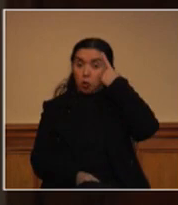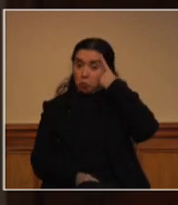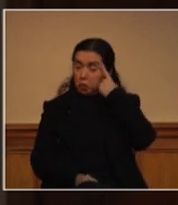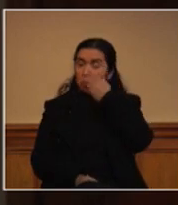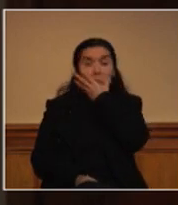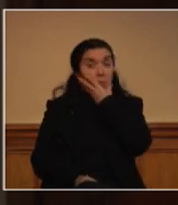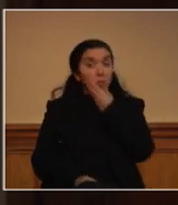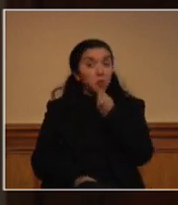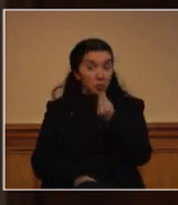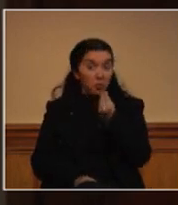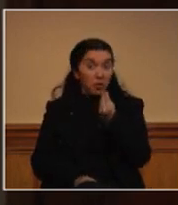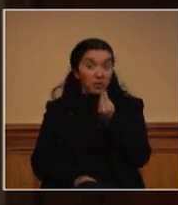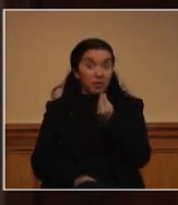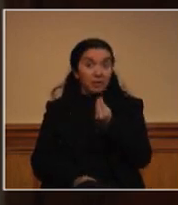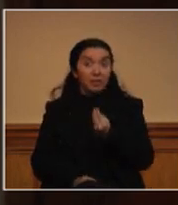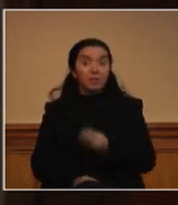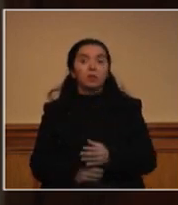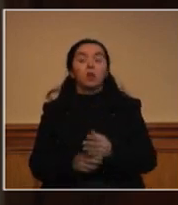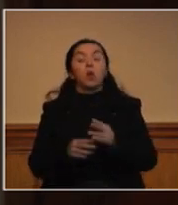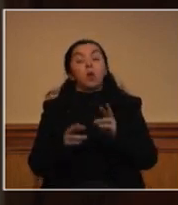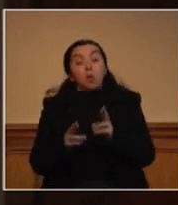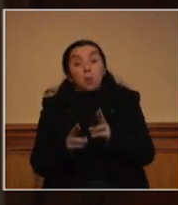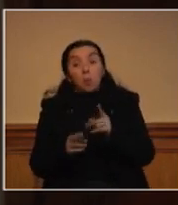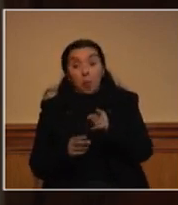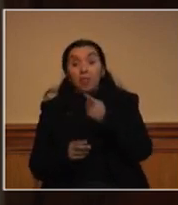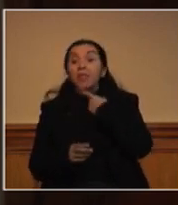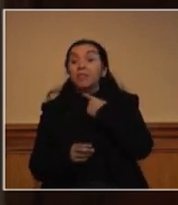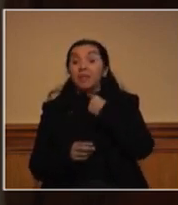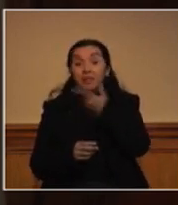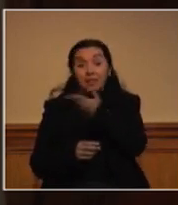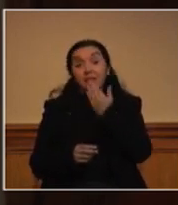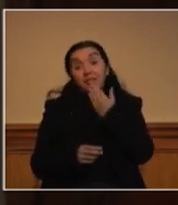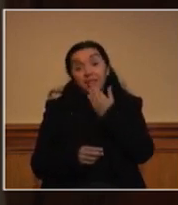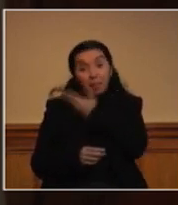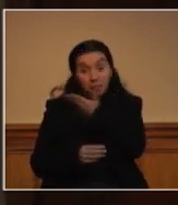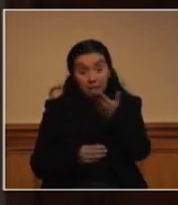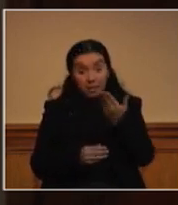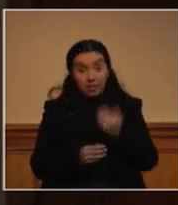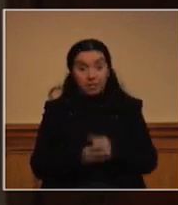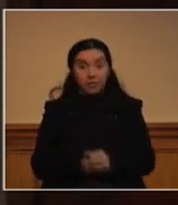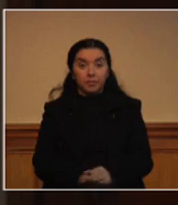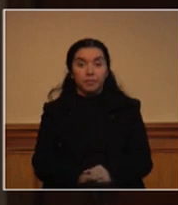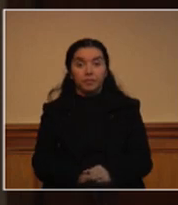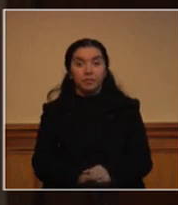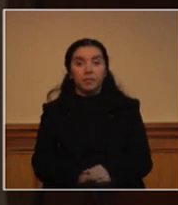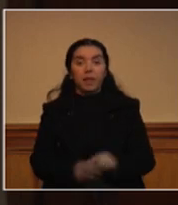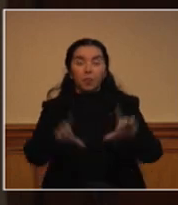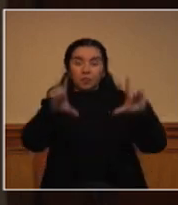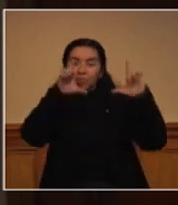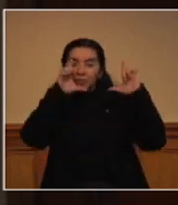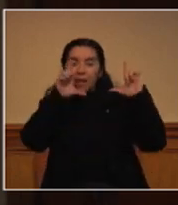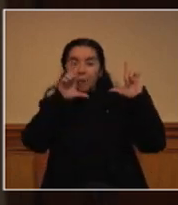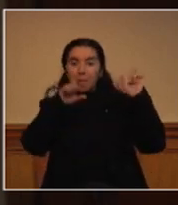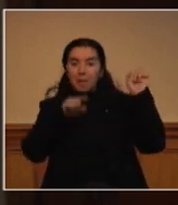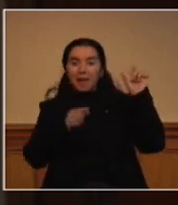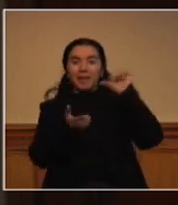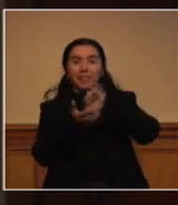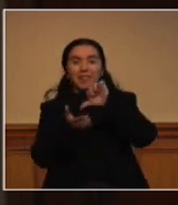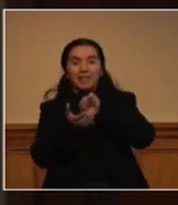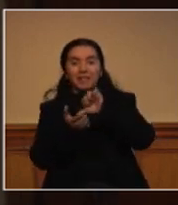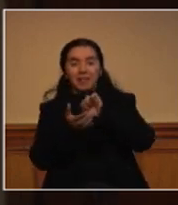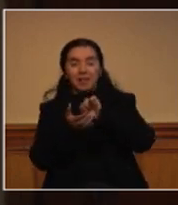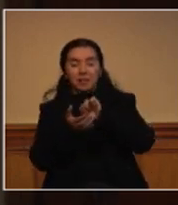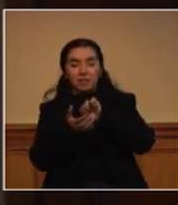bonito, y es el que espero que os pueda interesar también y ayudar a vosotros. Estas son unas imágenes del centro en Madrid,